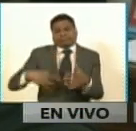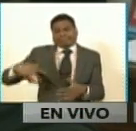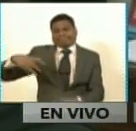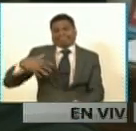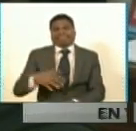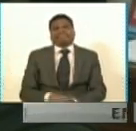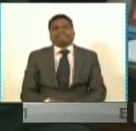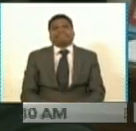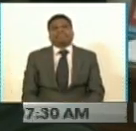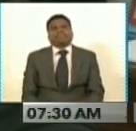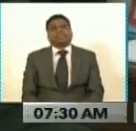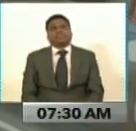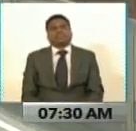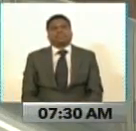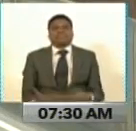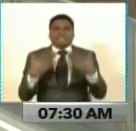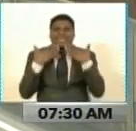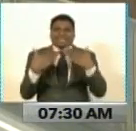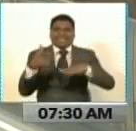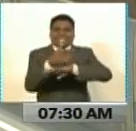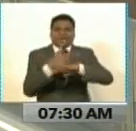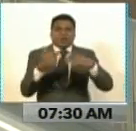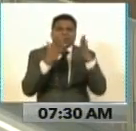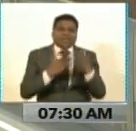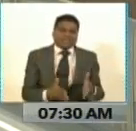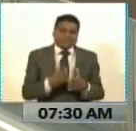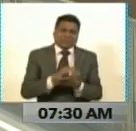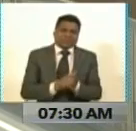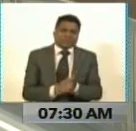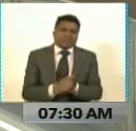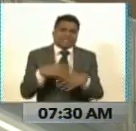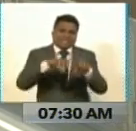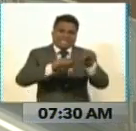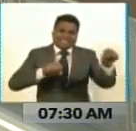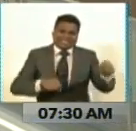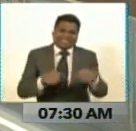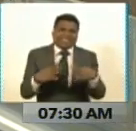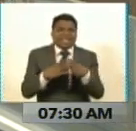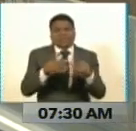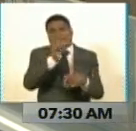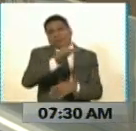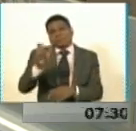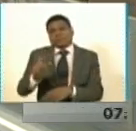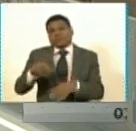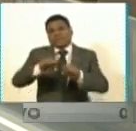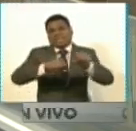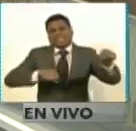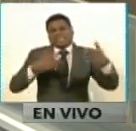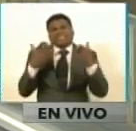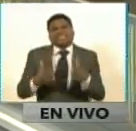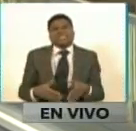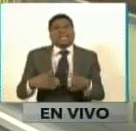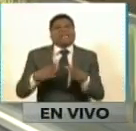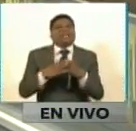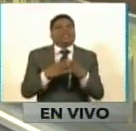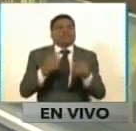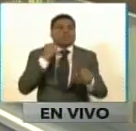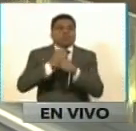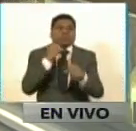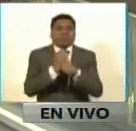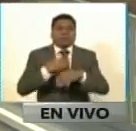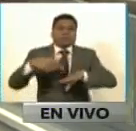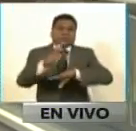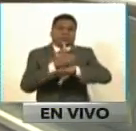República de Colombia Muchísimas gracias gobernador José Gregorio Vilma mor un gran abrazo para toda la entidad para todos los tachirenses y obviamente para todo el equipo de trabajo de la